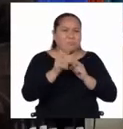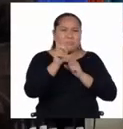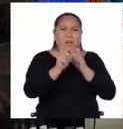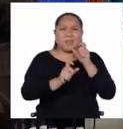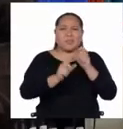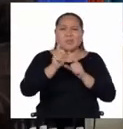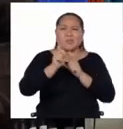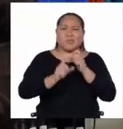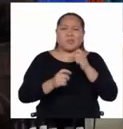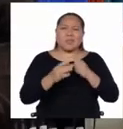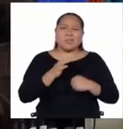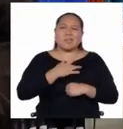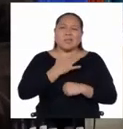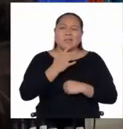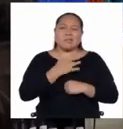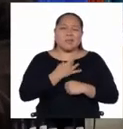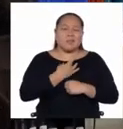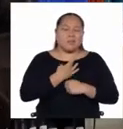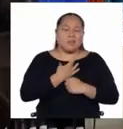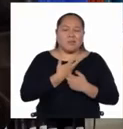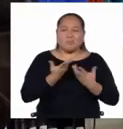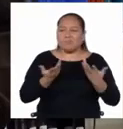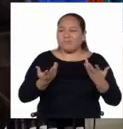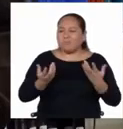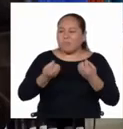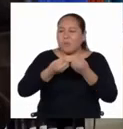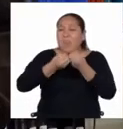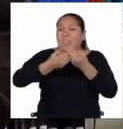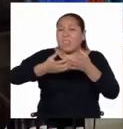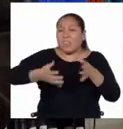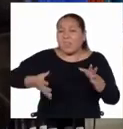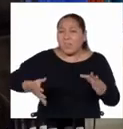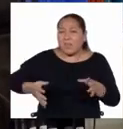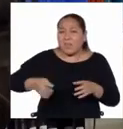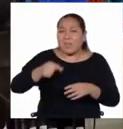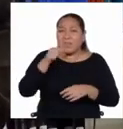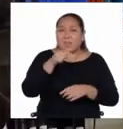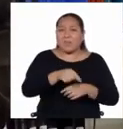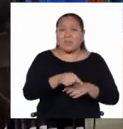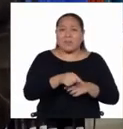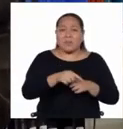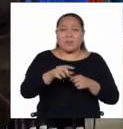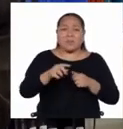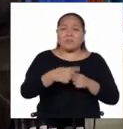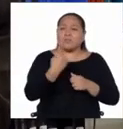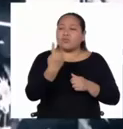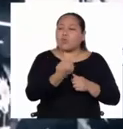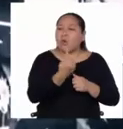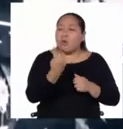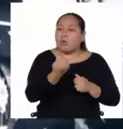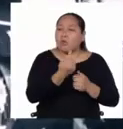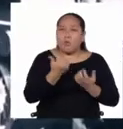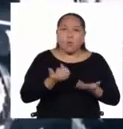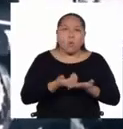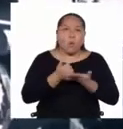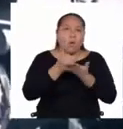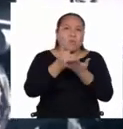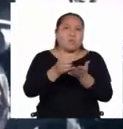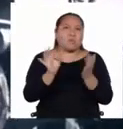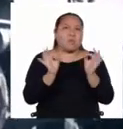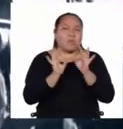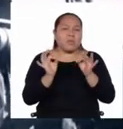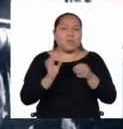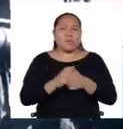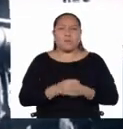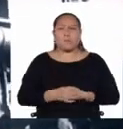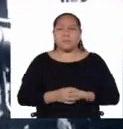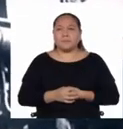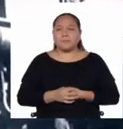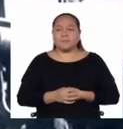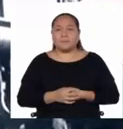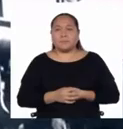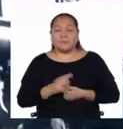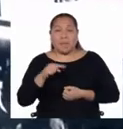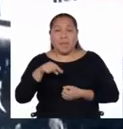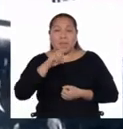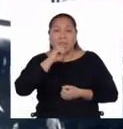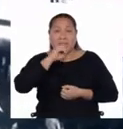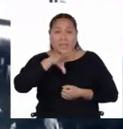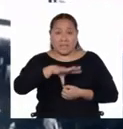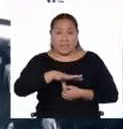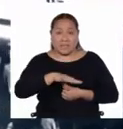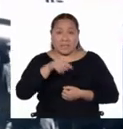que se siente extraviada en un medio en el que no puede ser útil, ¿no? Y lo que pasa es que, como él mismo